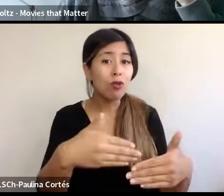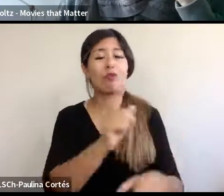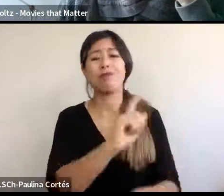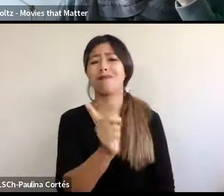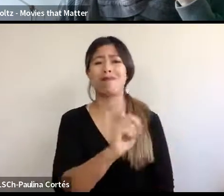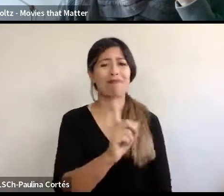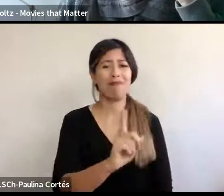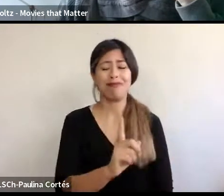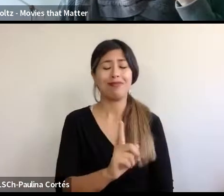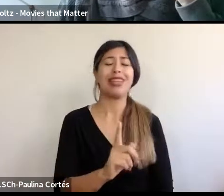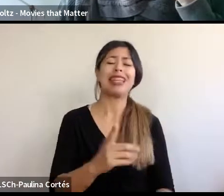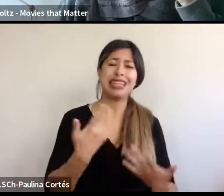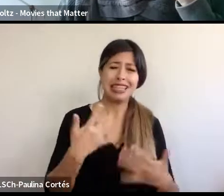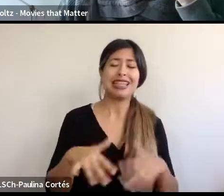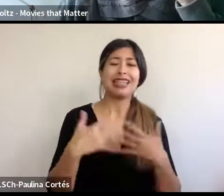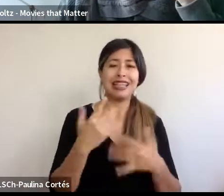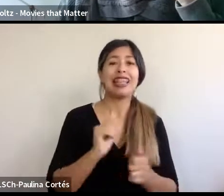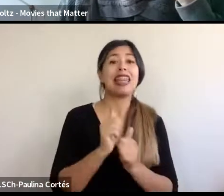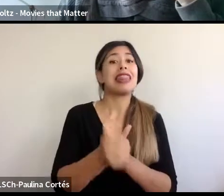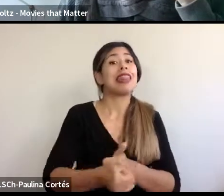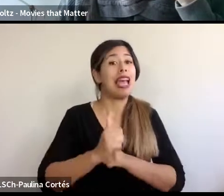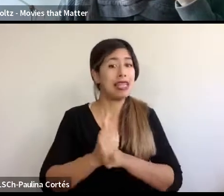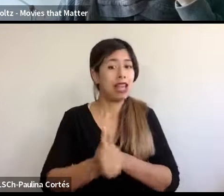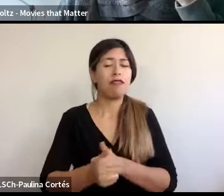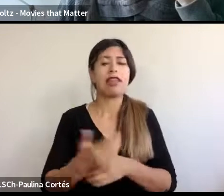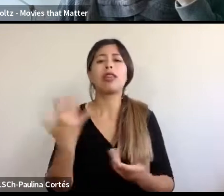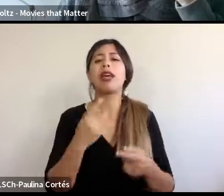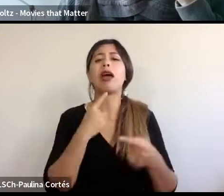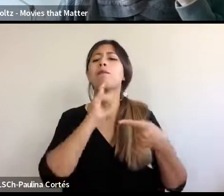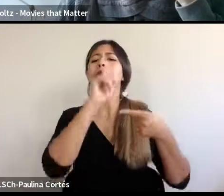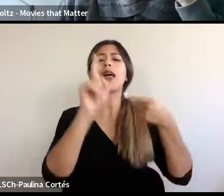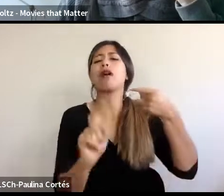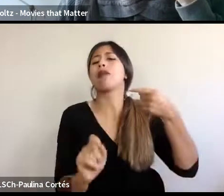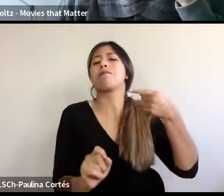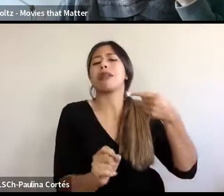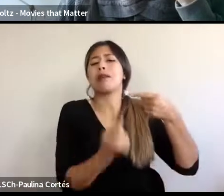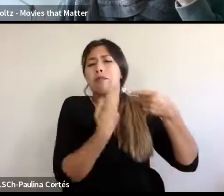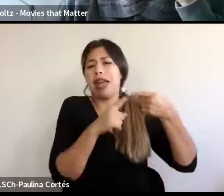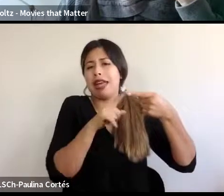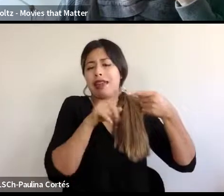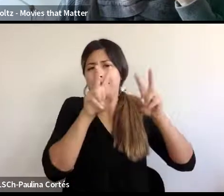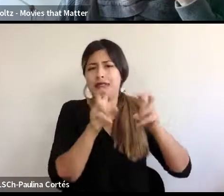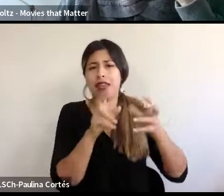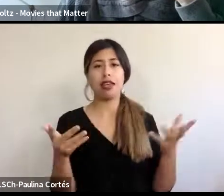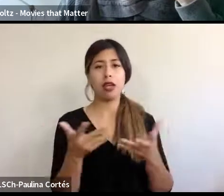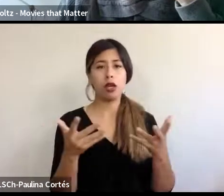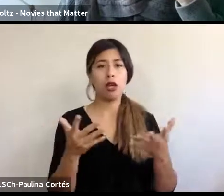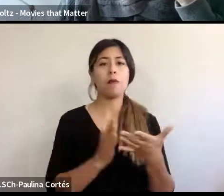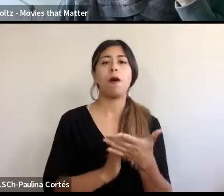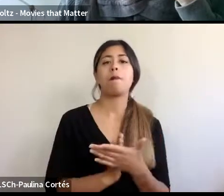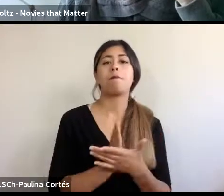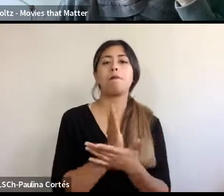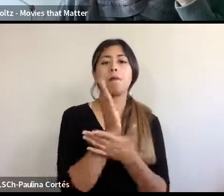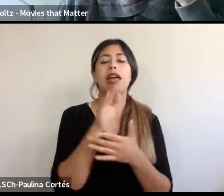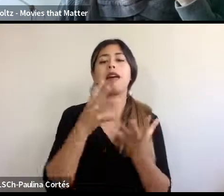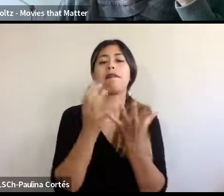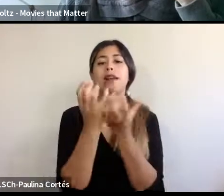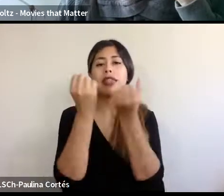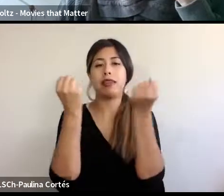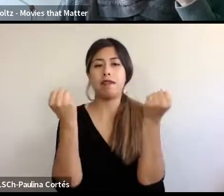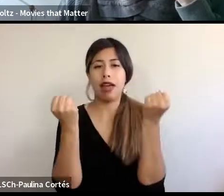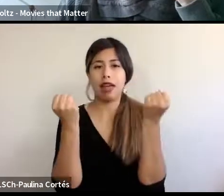Entonces, la primera pregunta es, de alguna manera, ¿cómo nacen estos festivales y cómo han